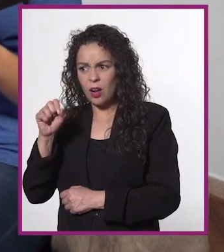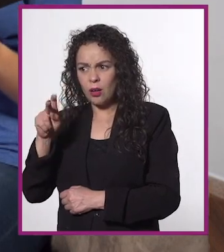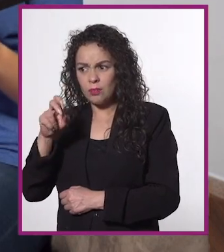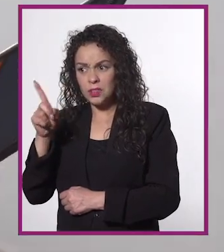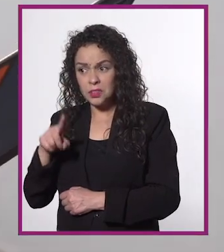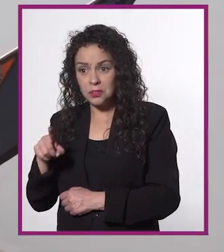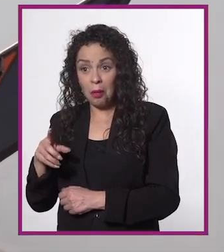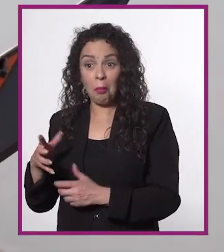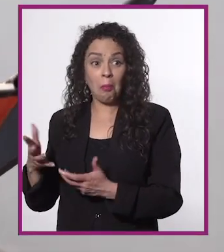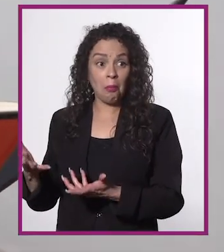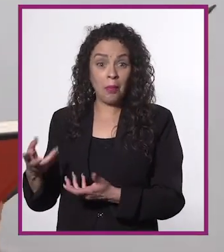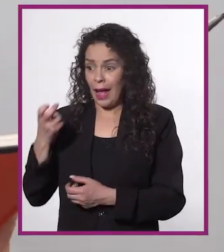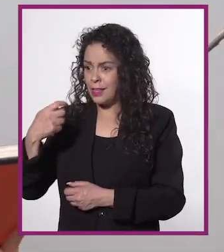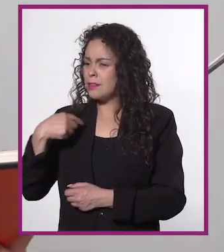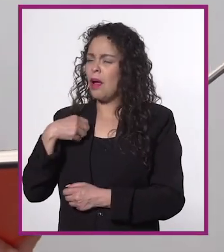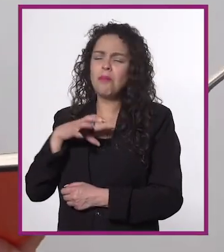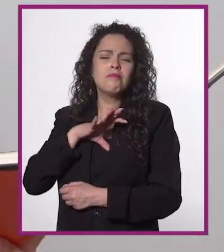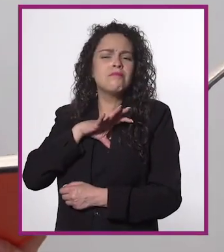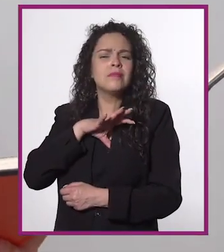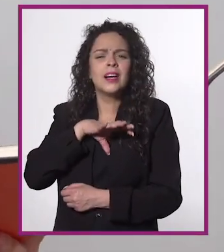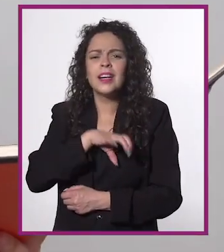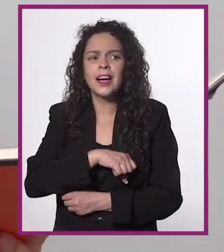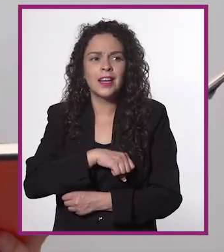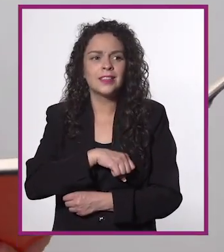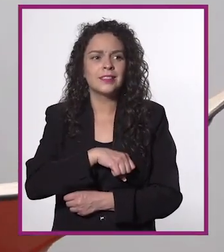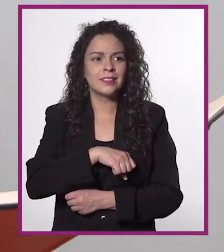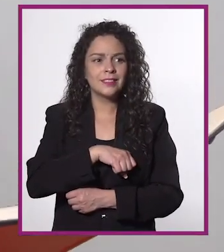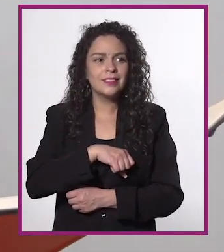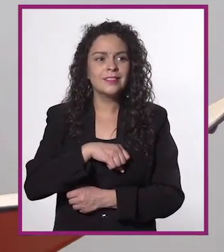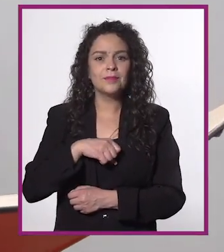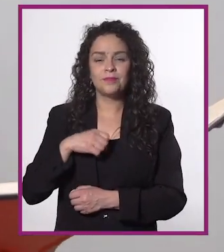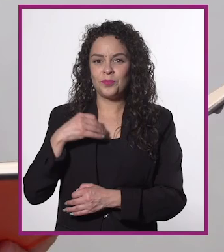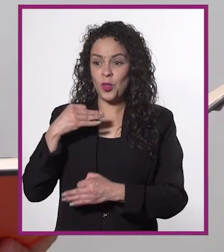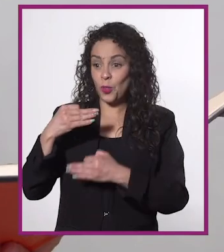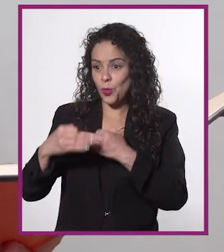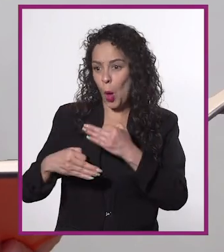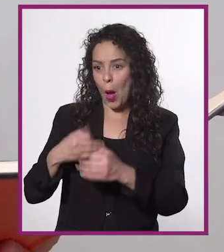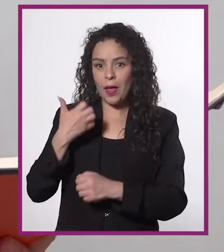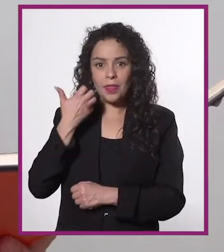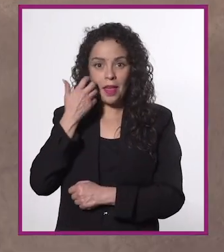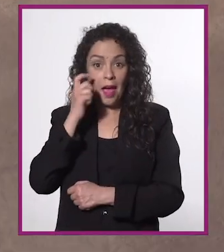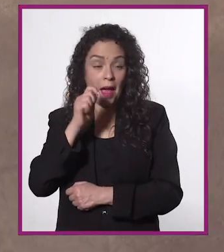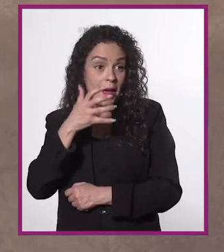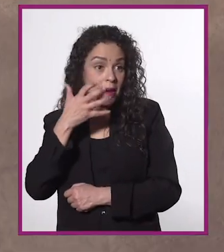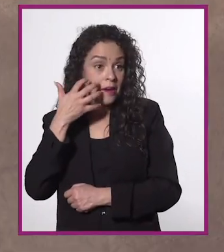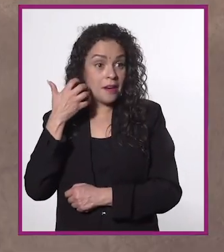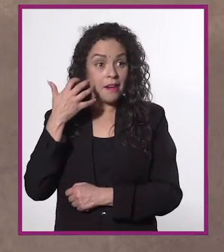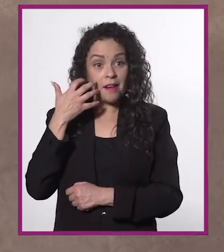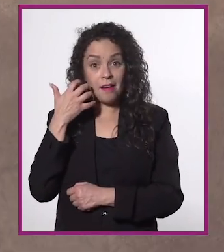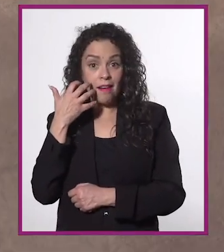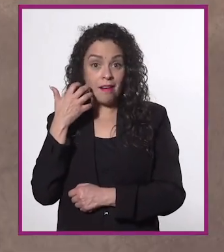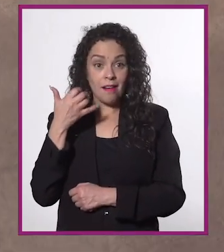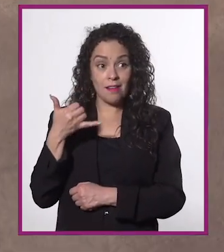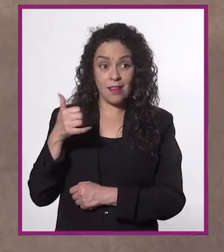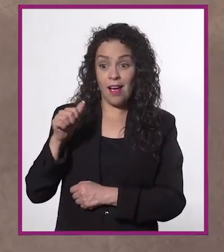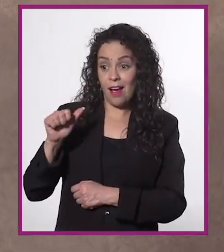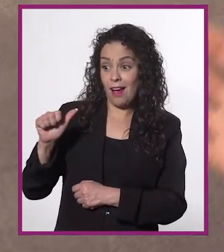encanta! Todos quieren ser un gato ya.